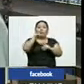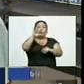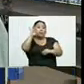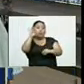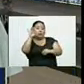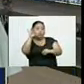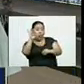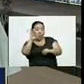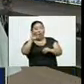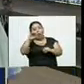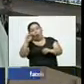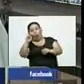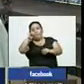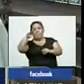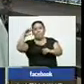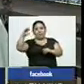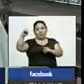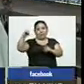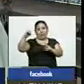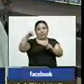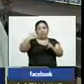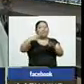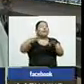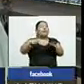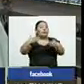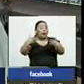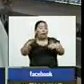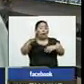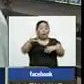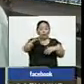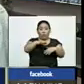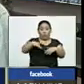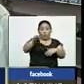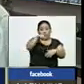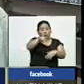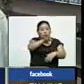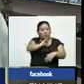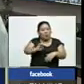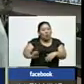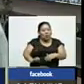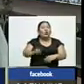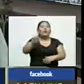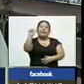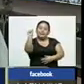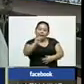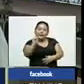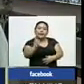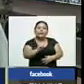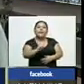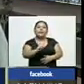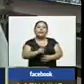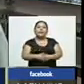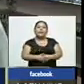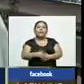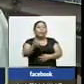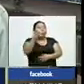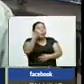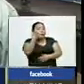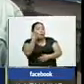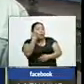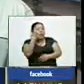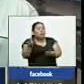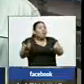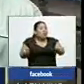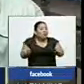y 20 grados centígrados en la mayor parte del territorio nacional. Lo que sí hay que tener cuidado es